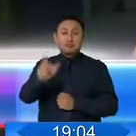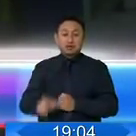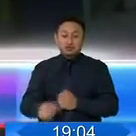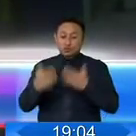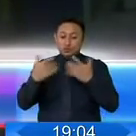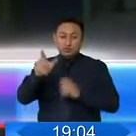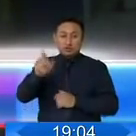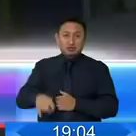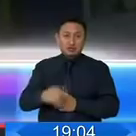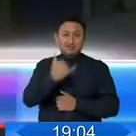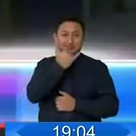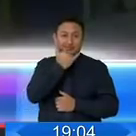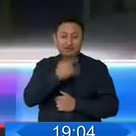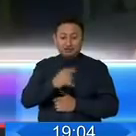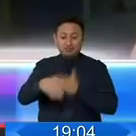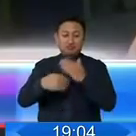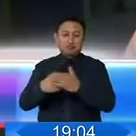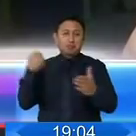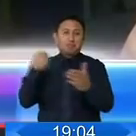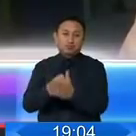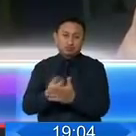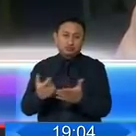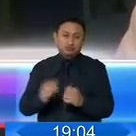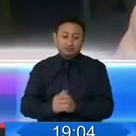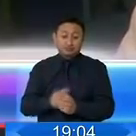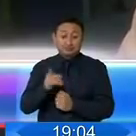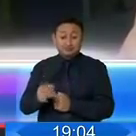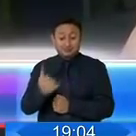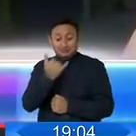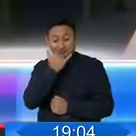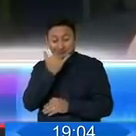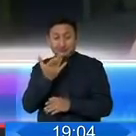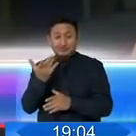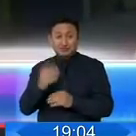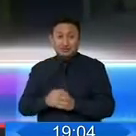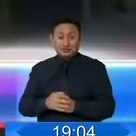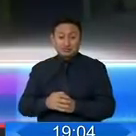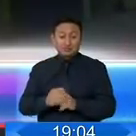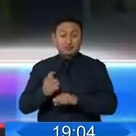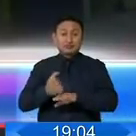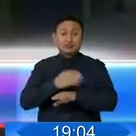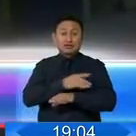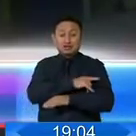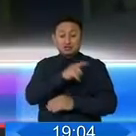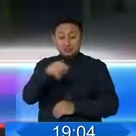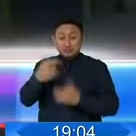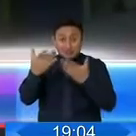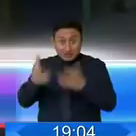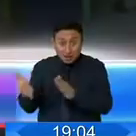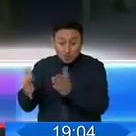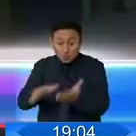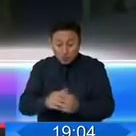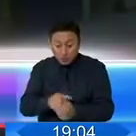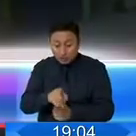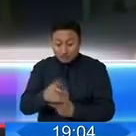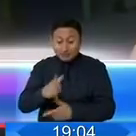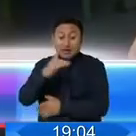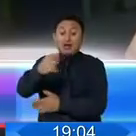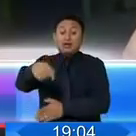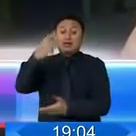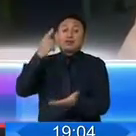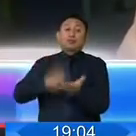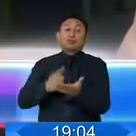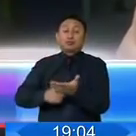cualquier actor vial, para que estalle. Y ahí el error que se comete es que simplemente nos ponemos a analizar ese último eslabón,